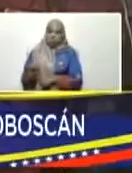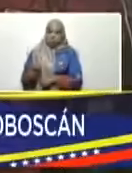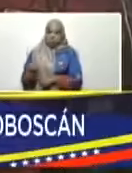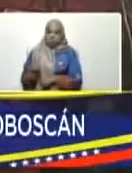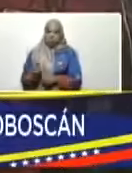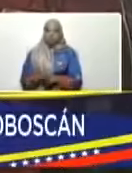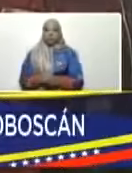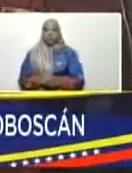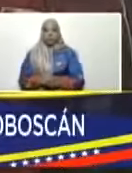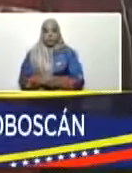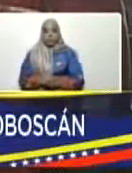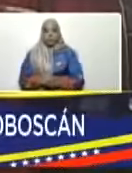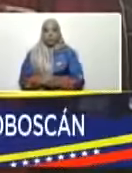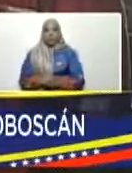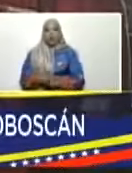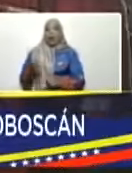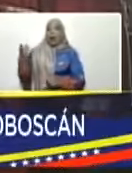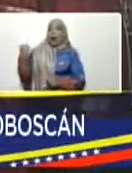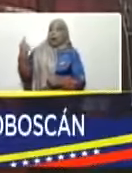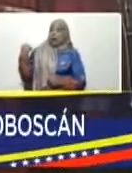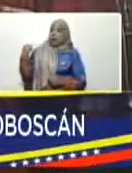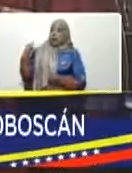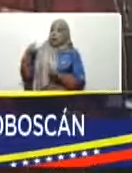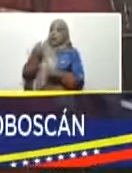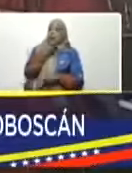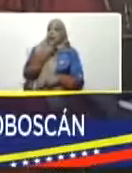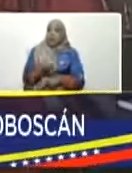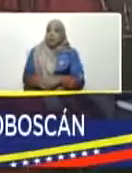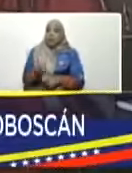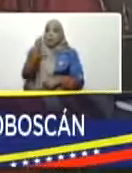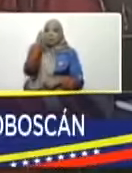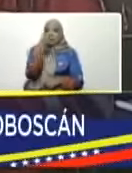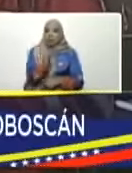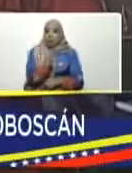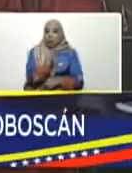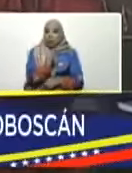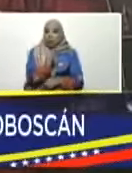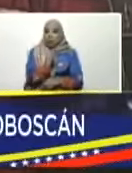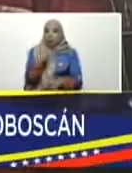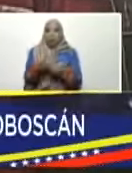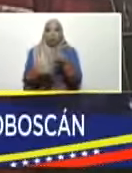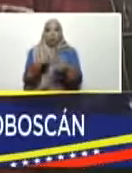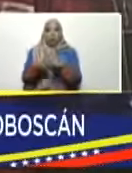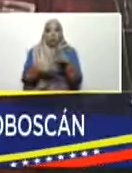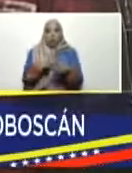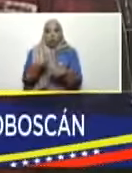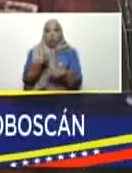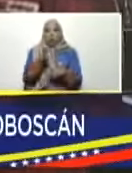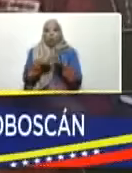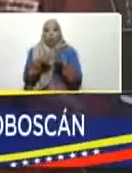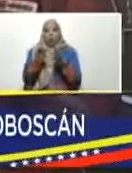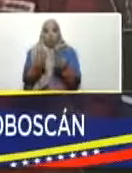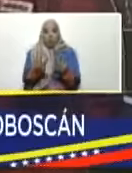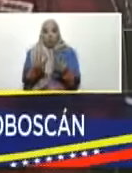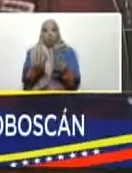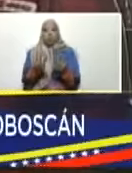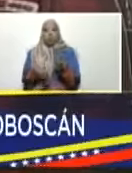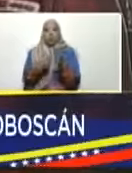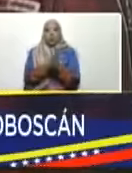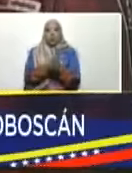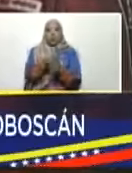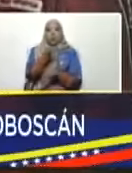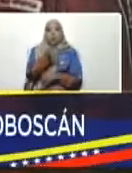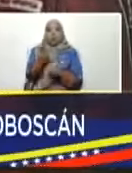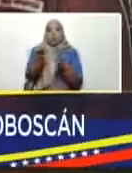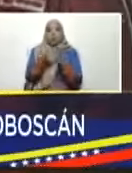cero. Veníamos de cero en diciembre del 2022, ahí es cuando yo volví aquí a Maracaibo. ¿Y en un año y medio? 85.000